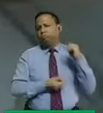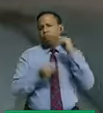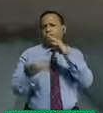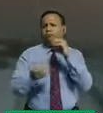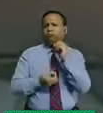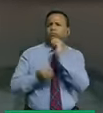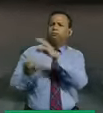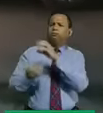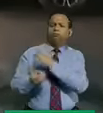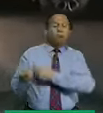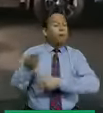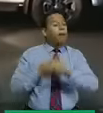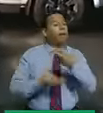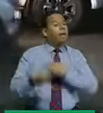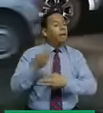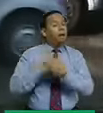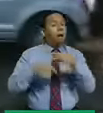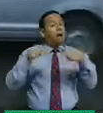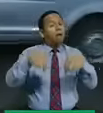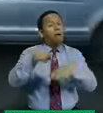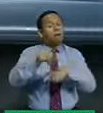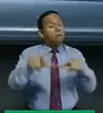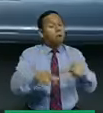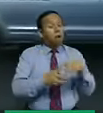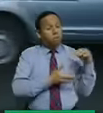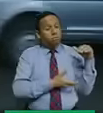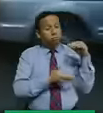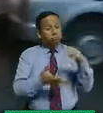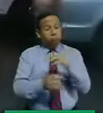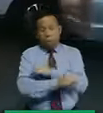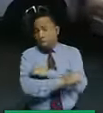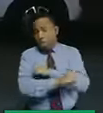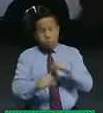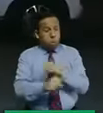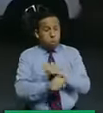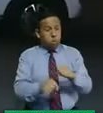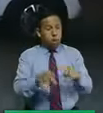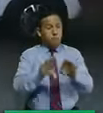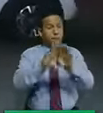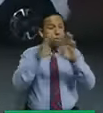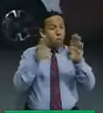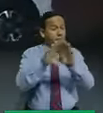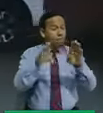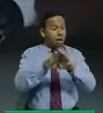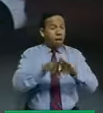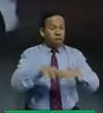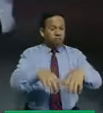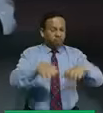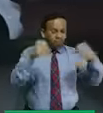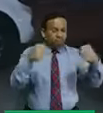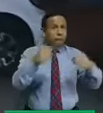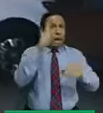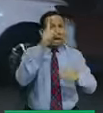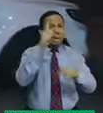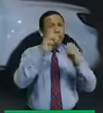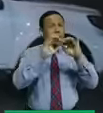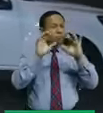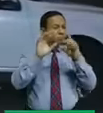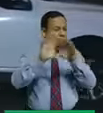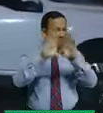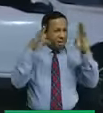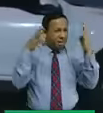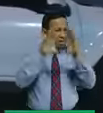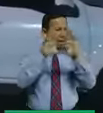Solo hay daños materiales de la puerta y del vidrio que que se trizó, que se partió en vista de